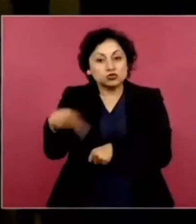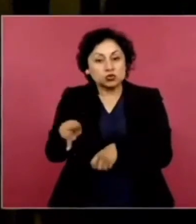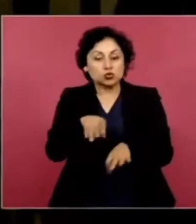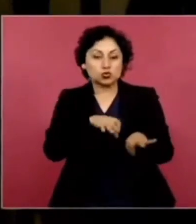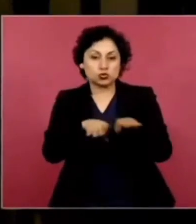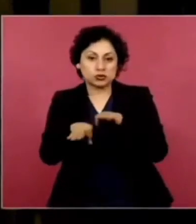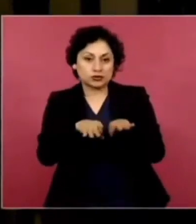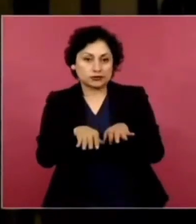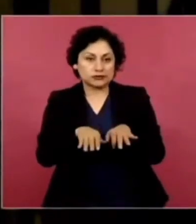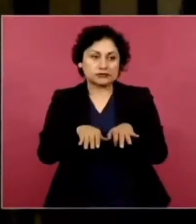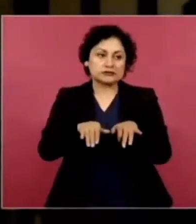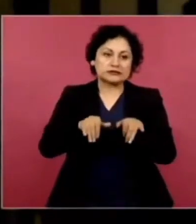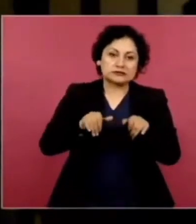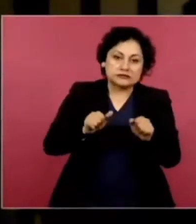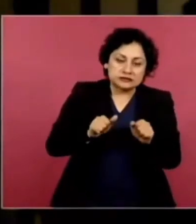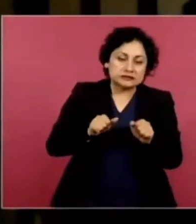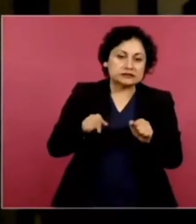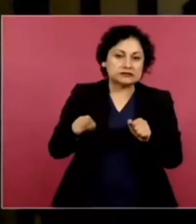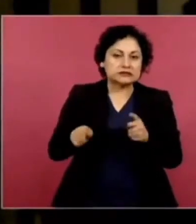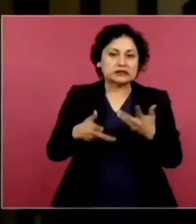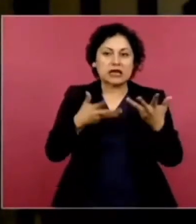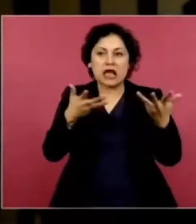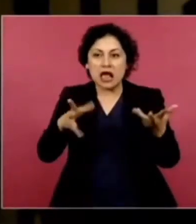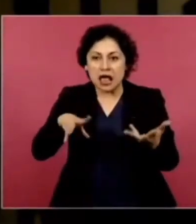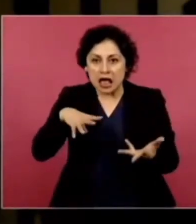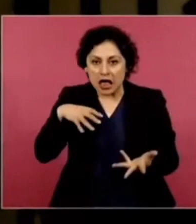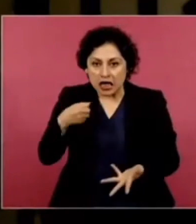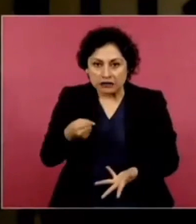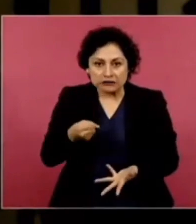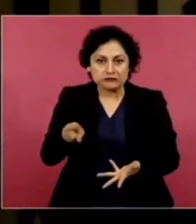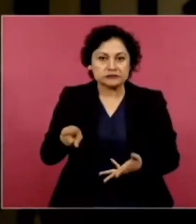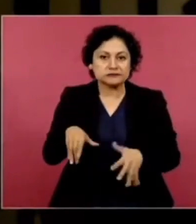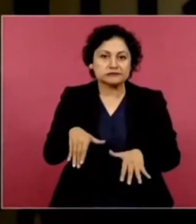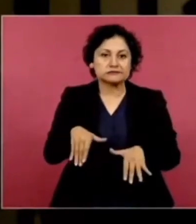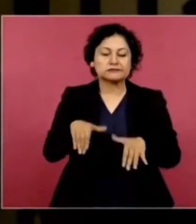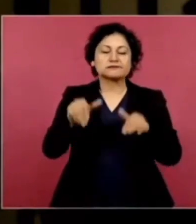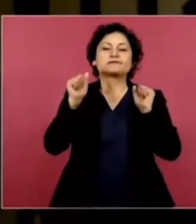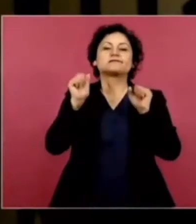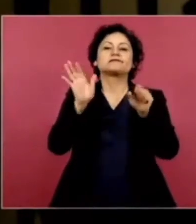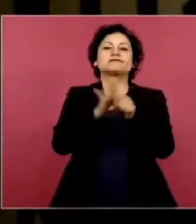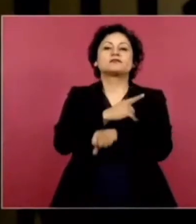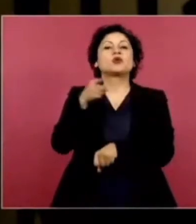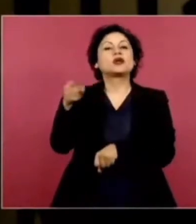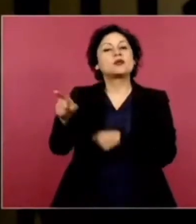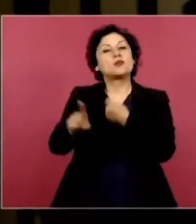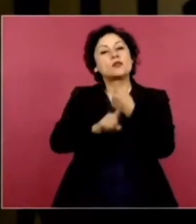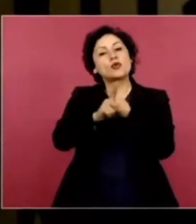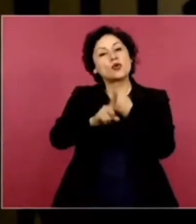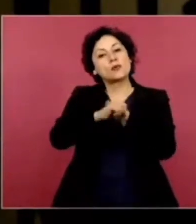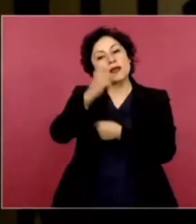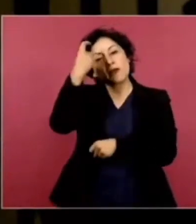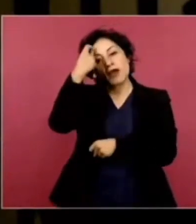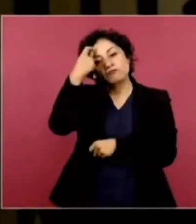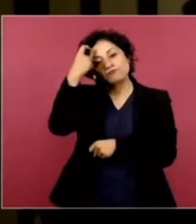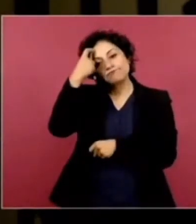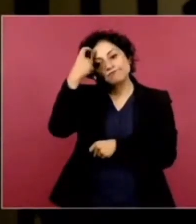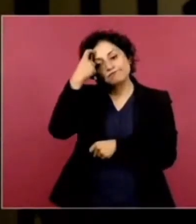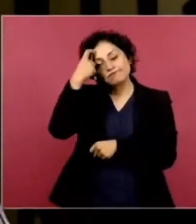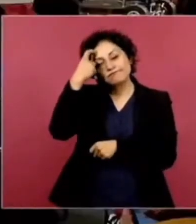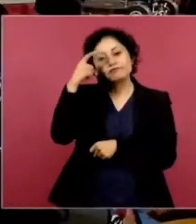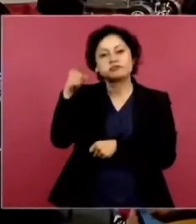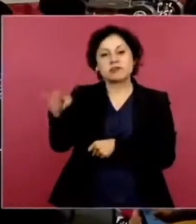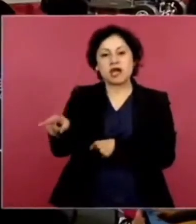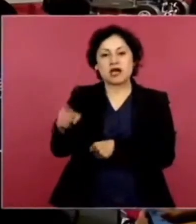de educación en tiempo de pandemia porque tuvo un problema neurológico, que se lo detectaron tarde, que